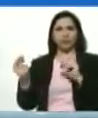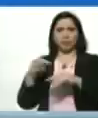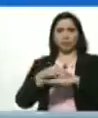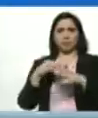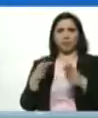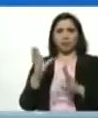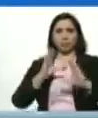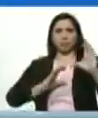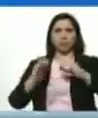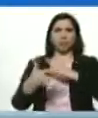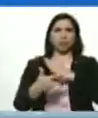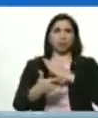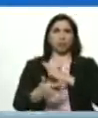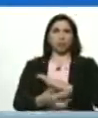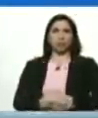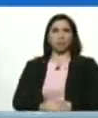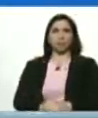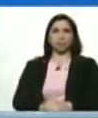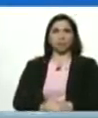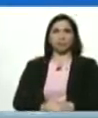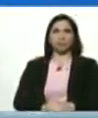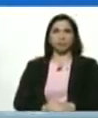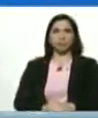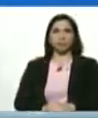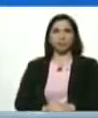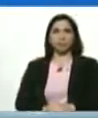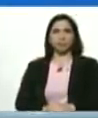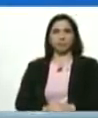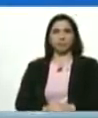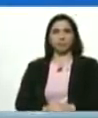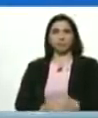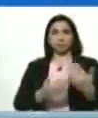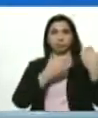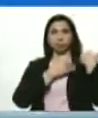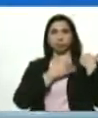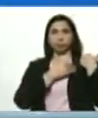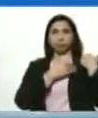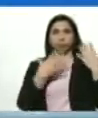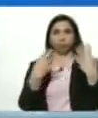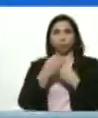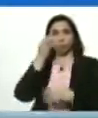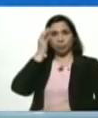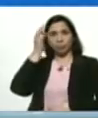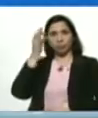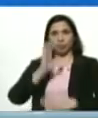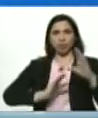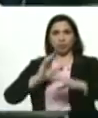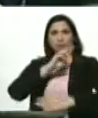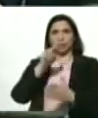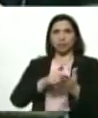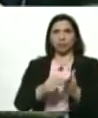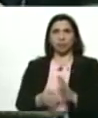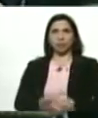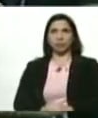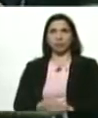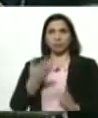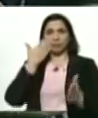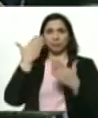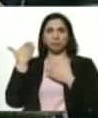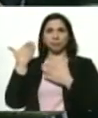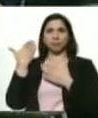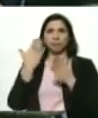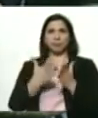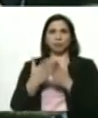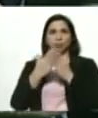de ciencia y tecnología acuciosa con un consejo científico nacional estudiando todos los